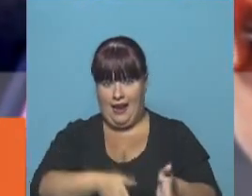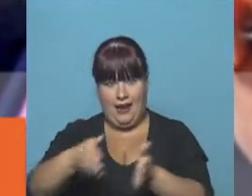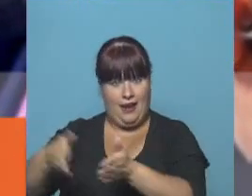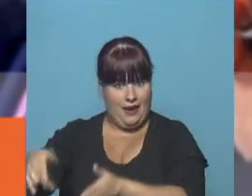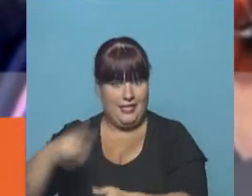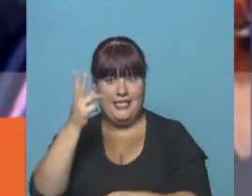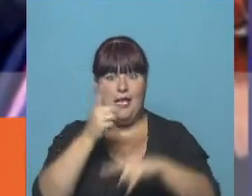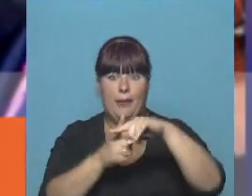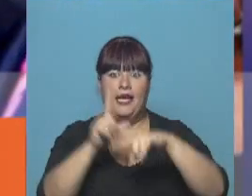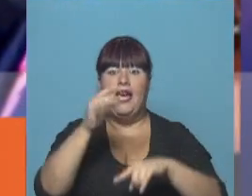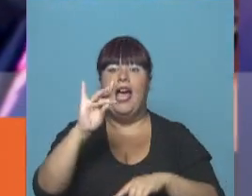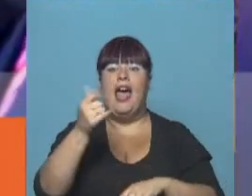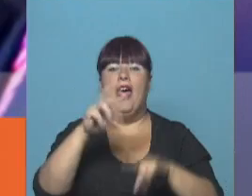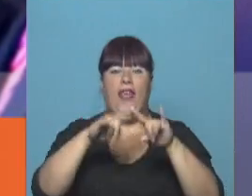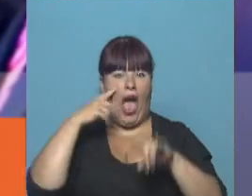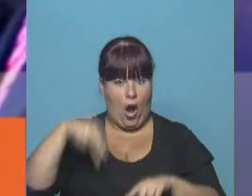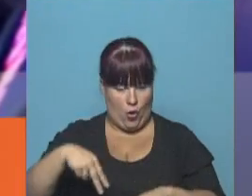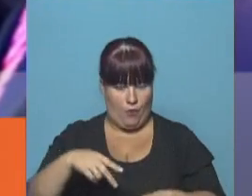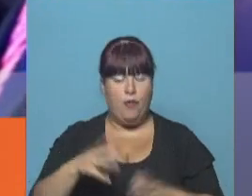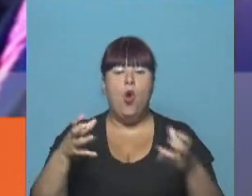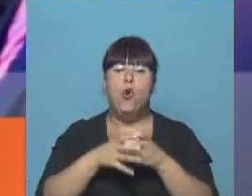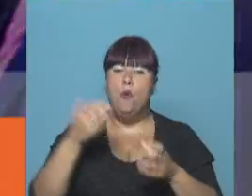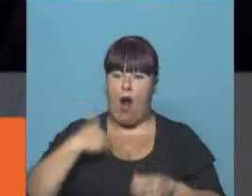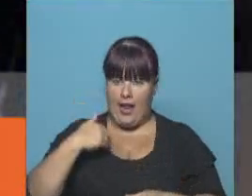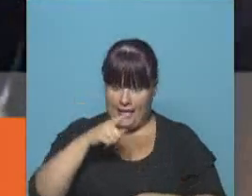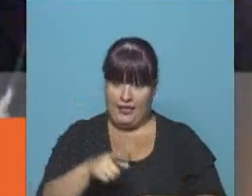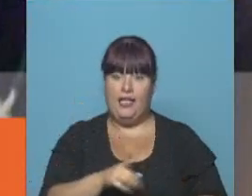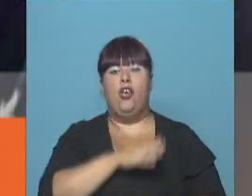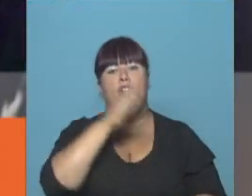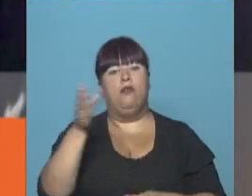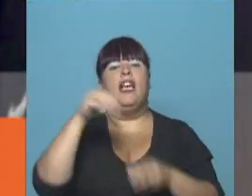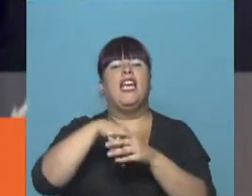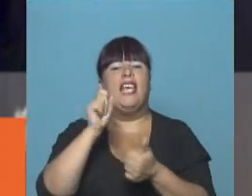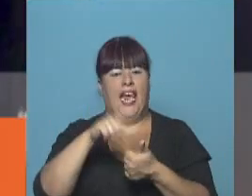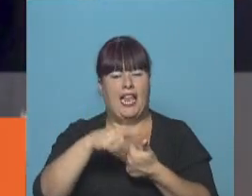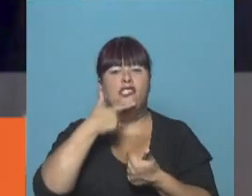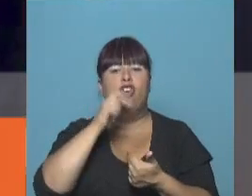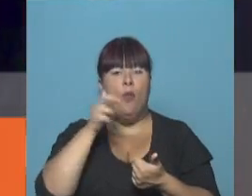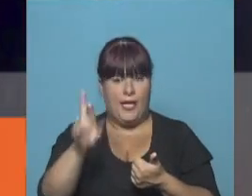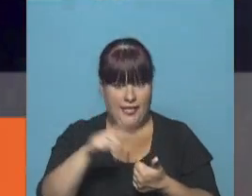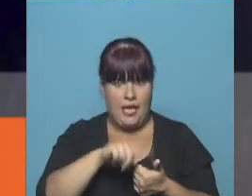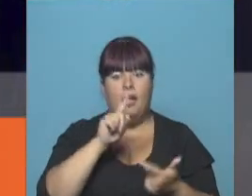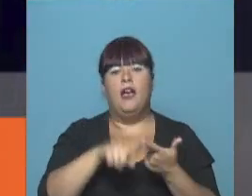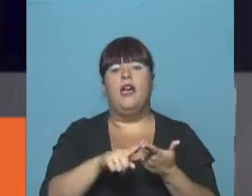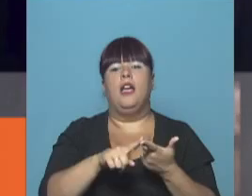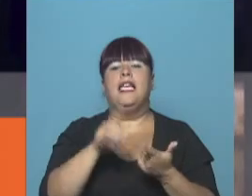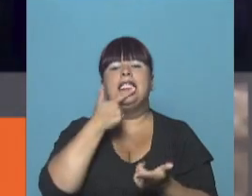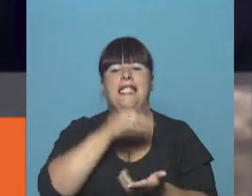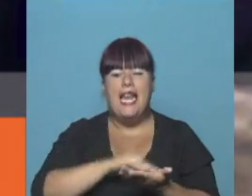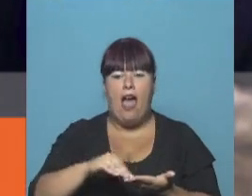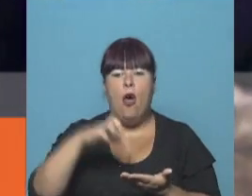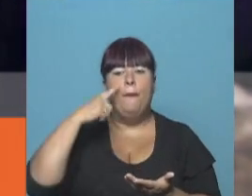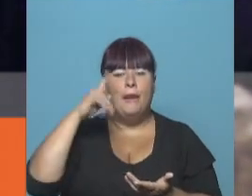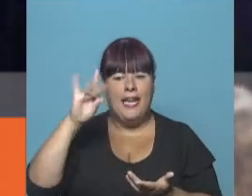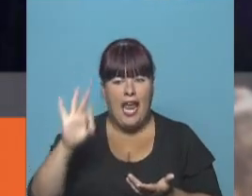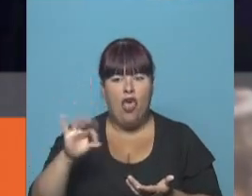en el cementerio de darwin la delegación argentina estuvo integrada además de stolbizer por los senadores federico